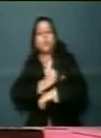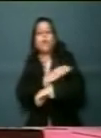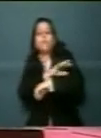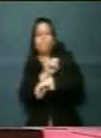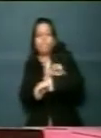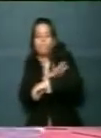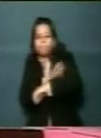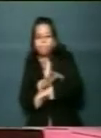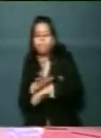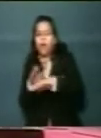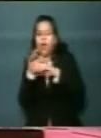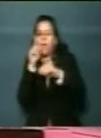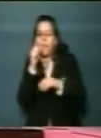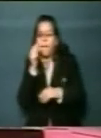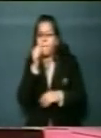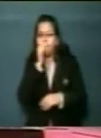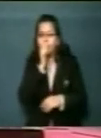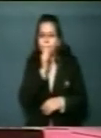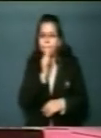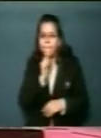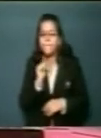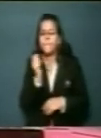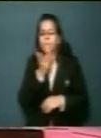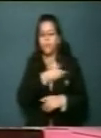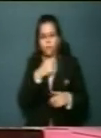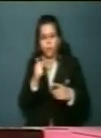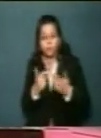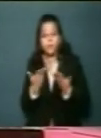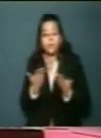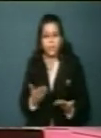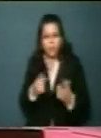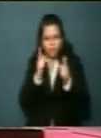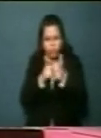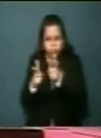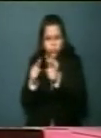ferocidad por la de debatir con civilidad.